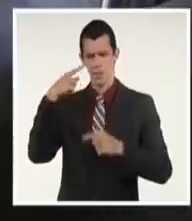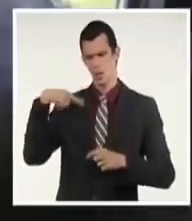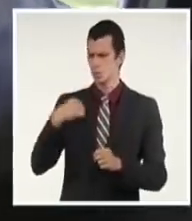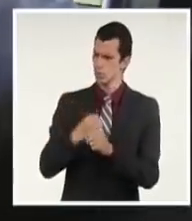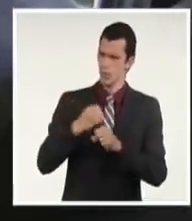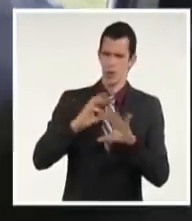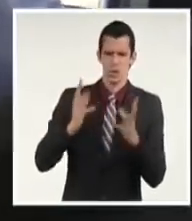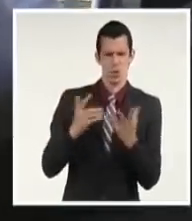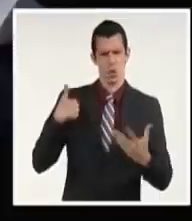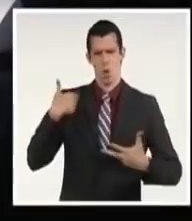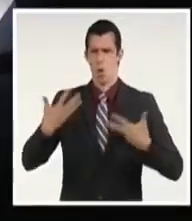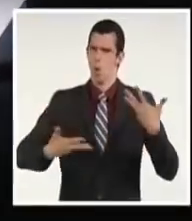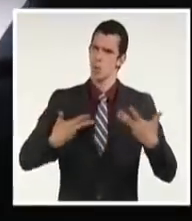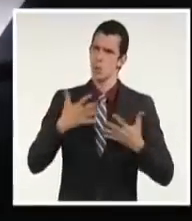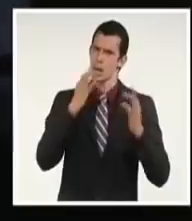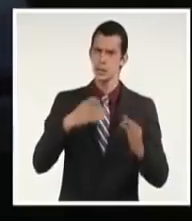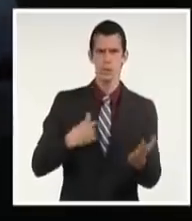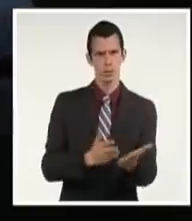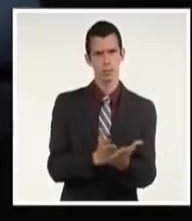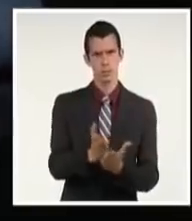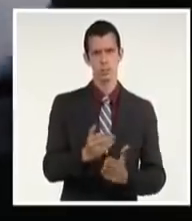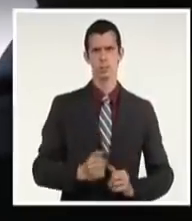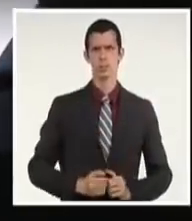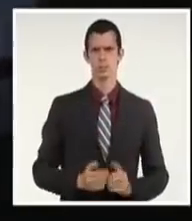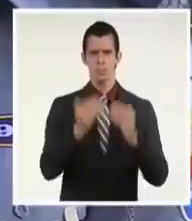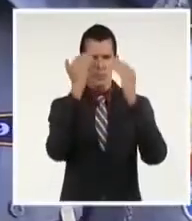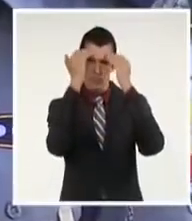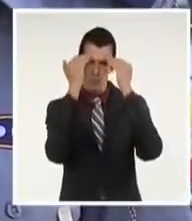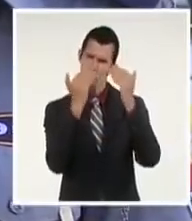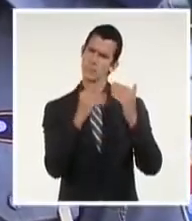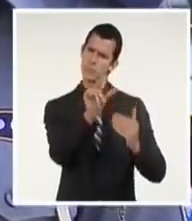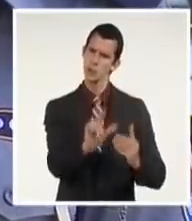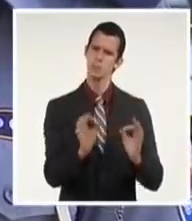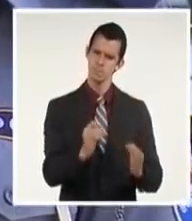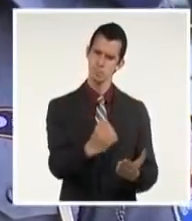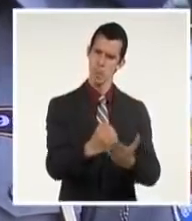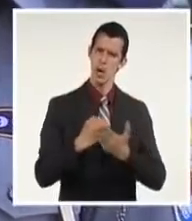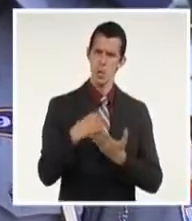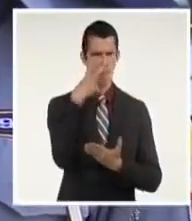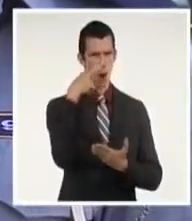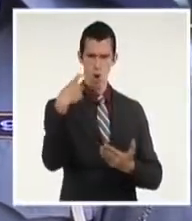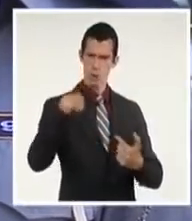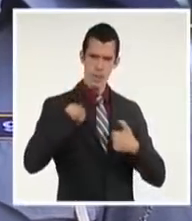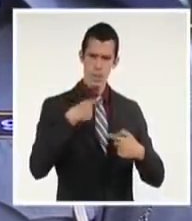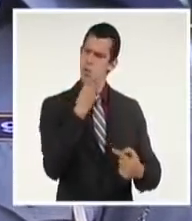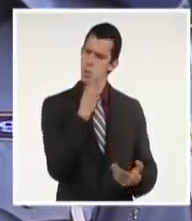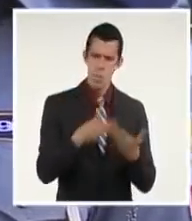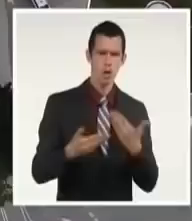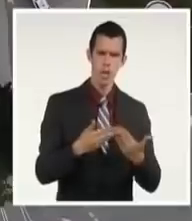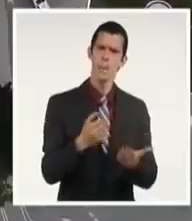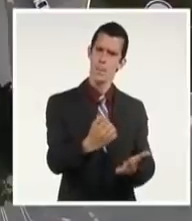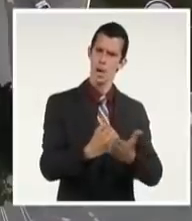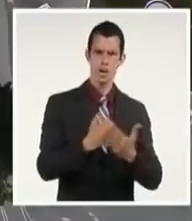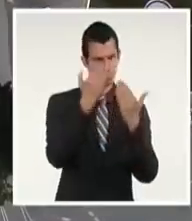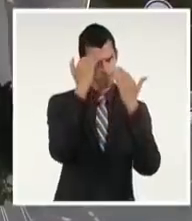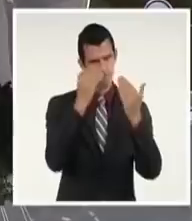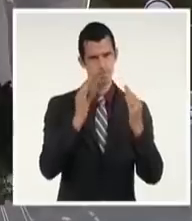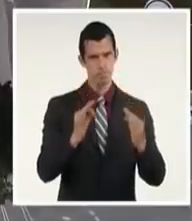orgullo. Le agradezco a las personas que me ayudaron sin ni siquiera conocerme. Muy agradecida a ellos estoy.